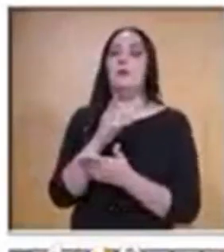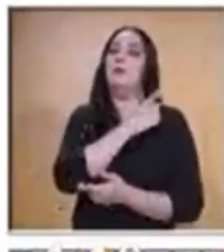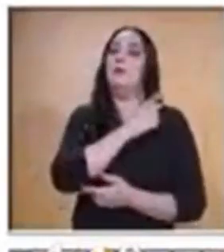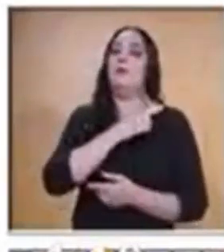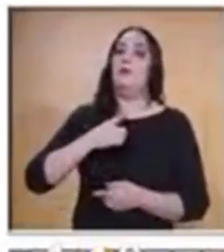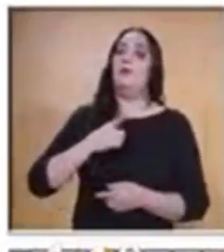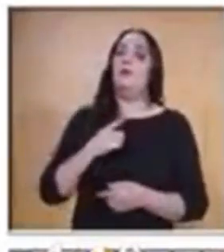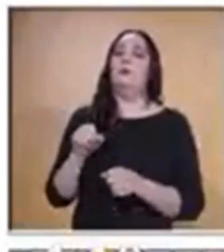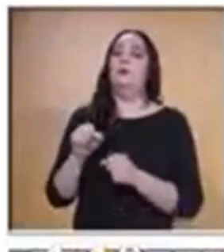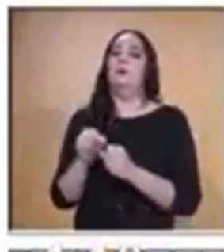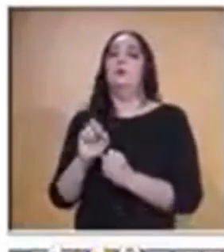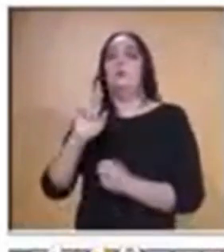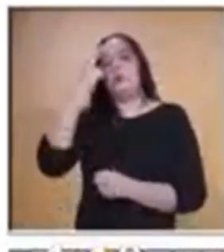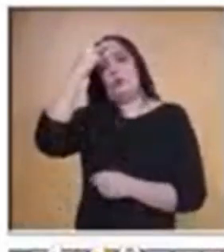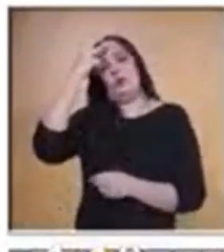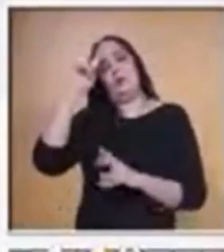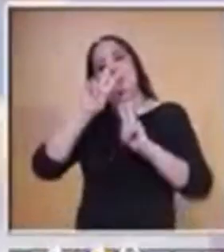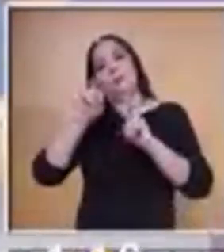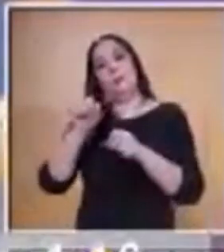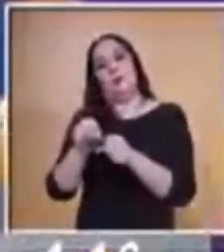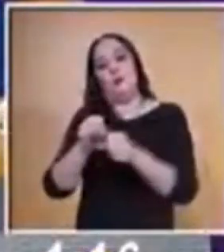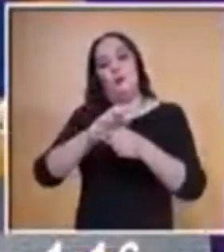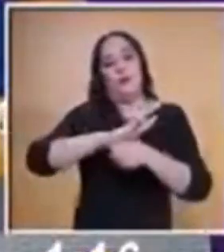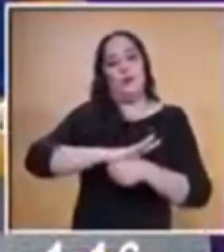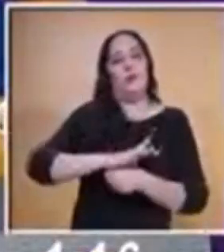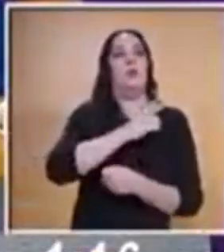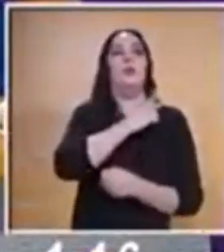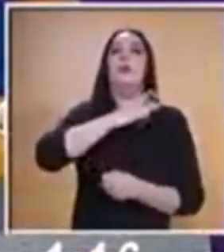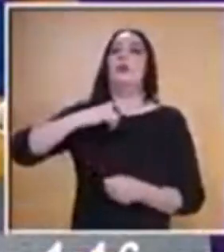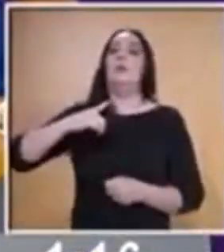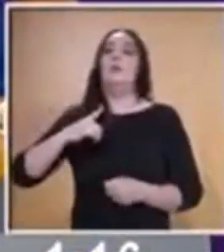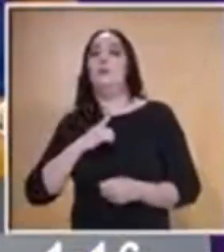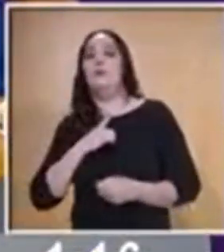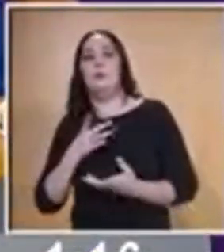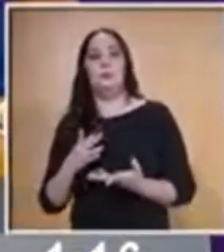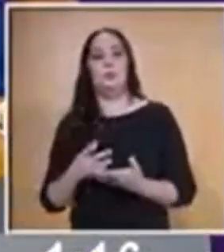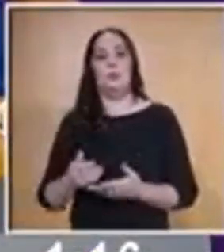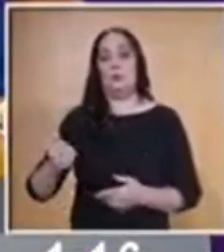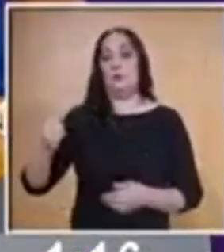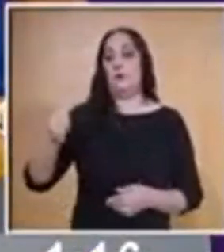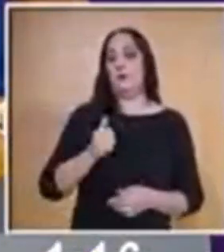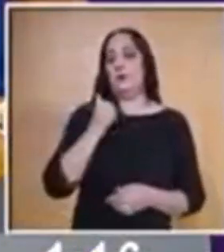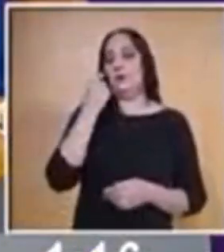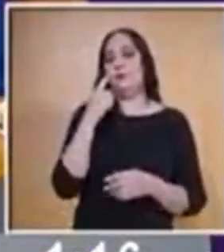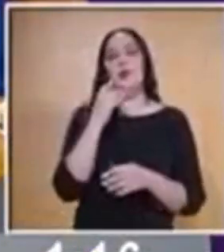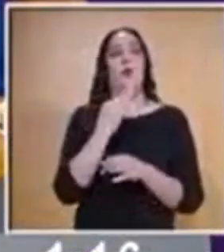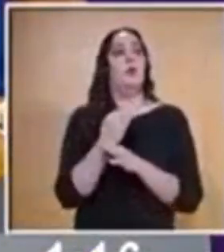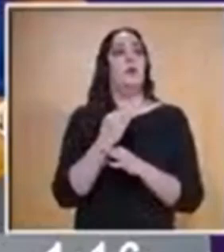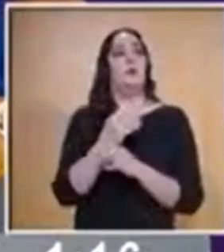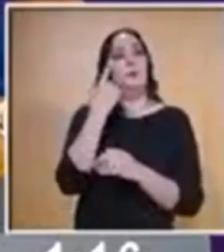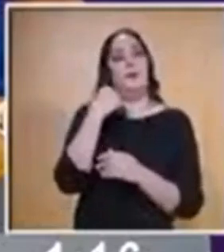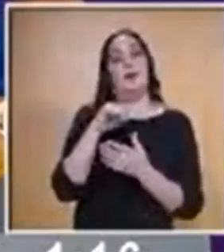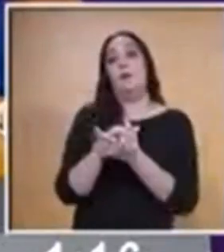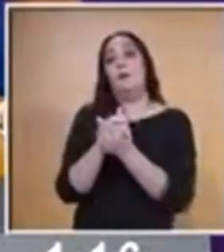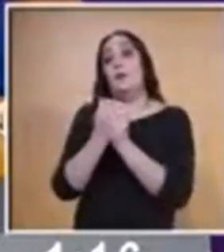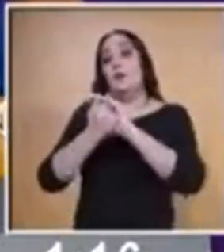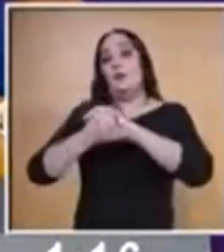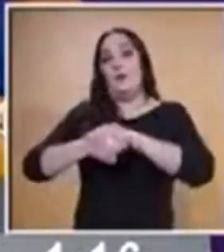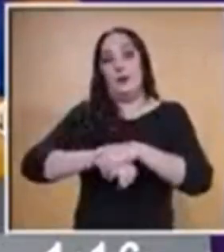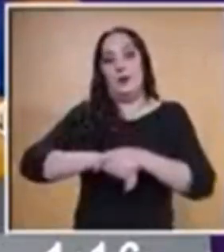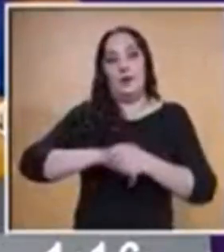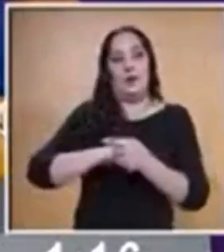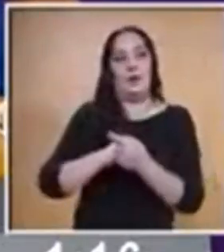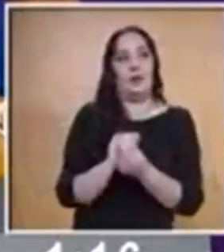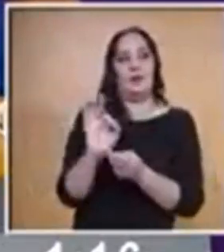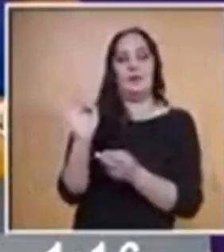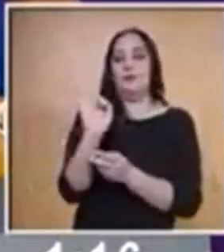respecto al COVID-19. Maestra, ¿me puede ayudar, por favor? Sí, claro. Vamos a aprovechar las pausas que tenemos para lavarnos las manos y en